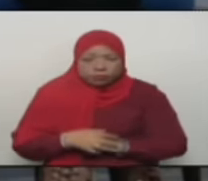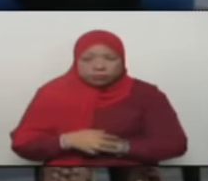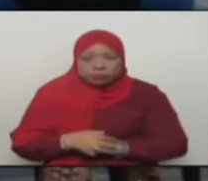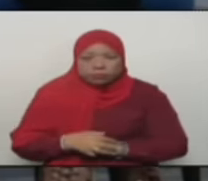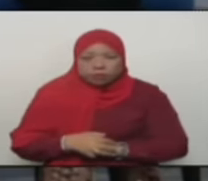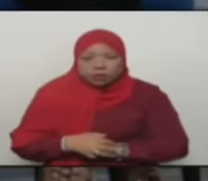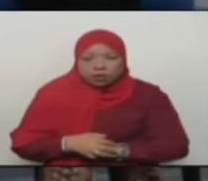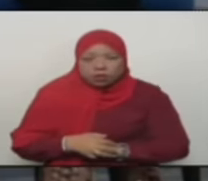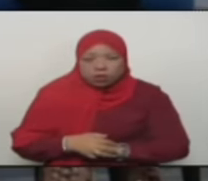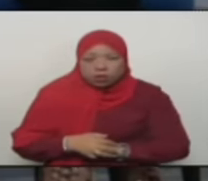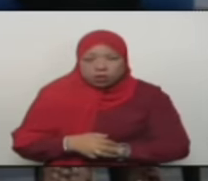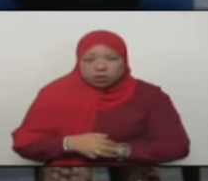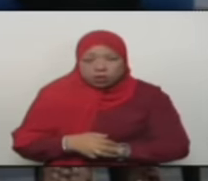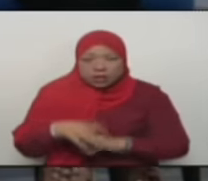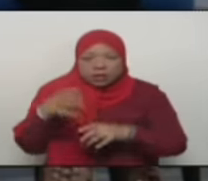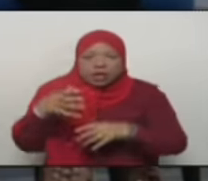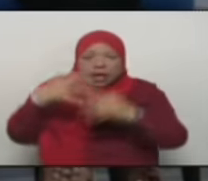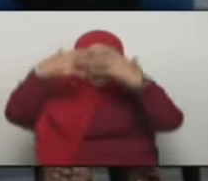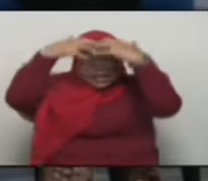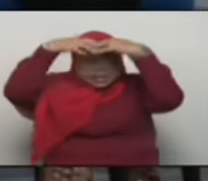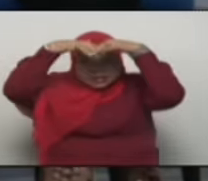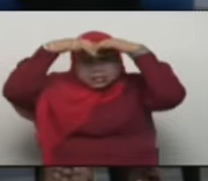la especie humana tiene un lóbulo, que es el lóbulo